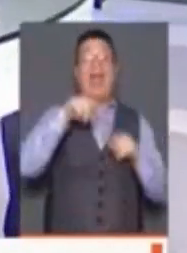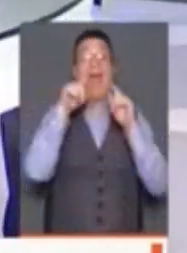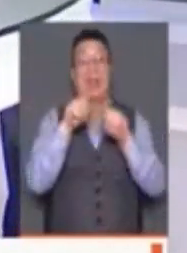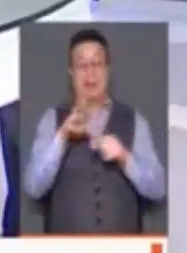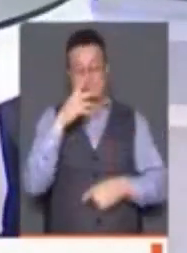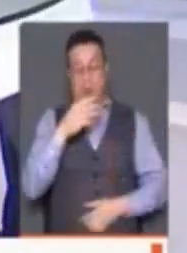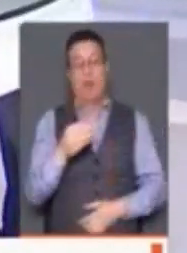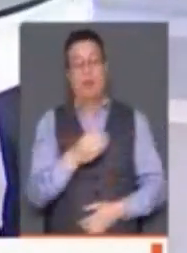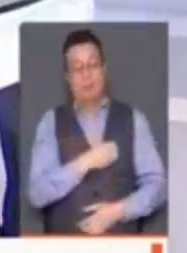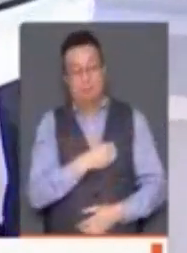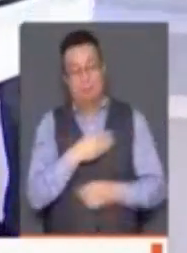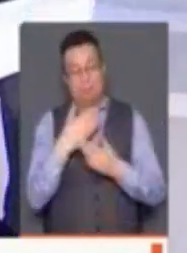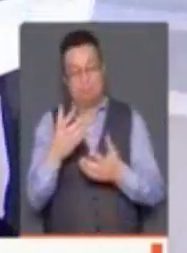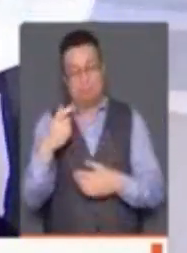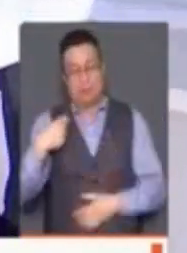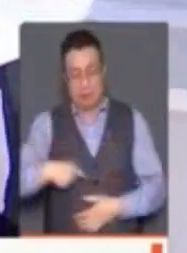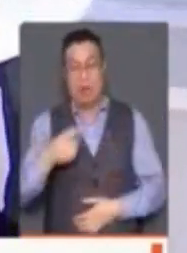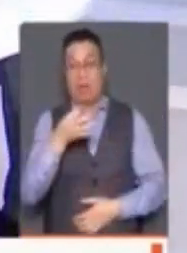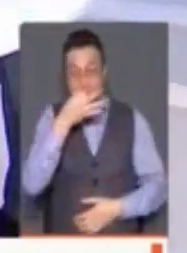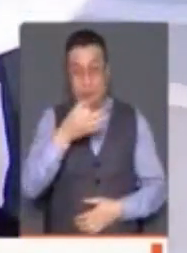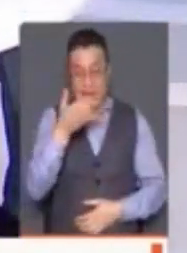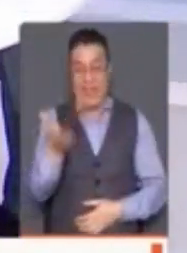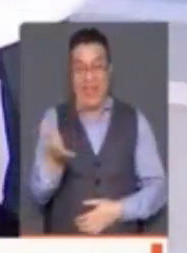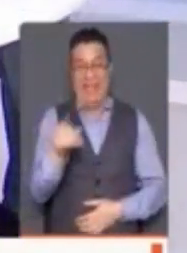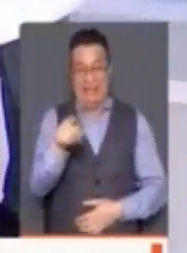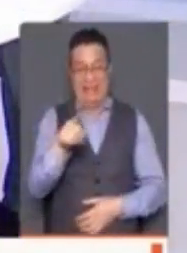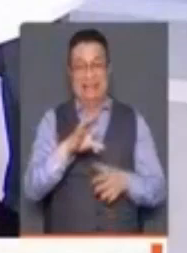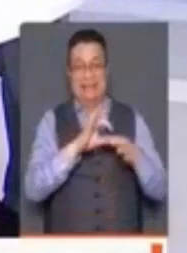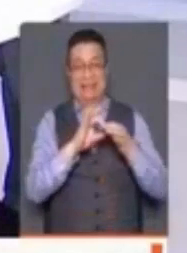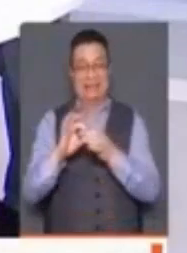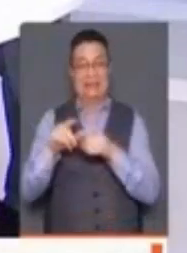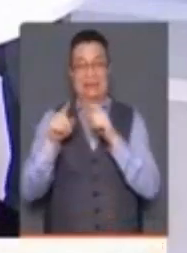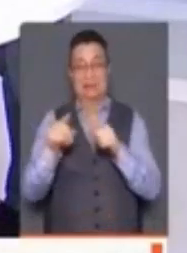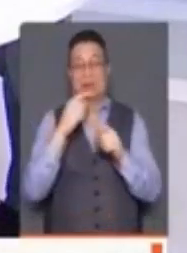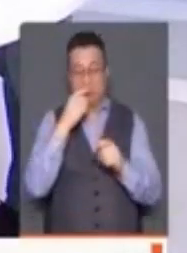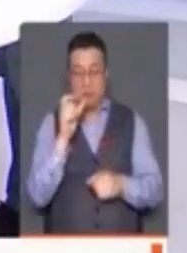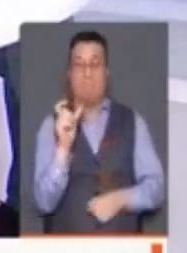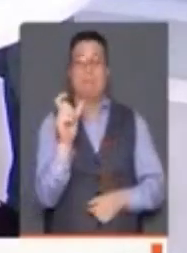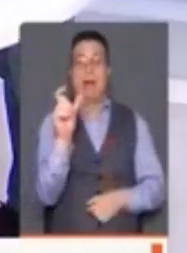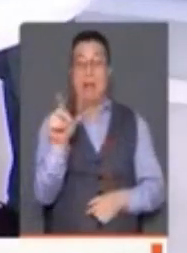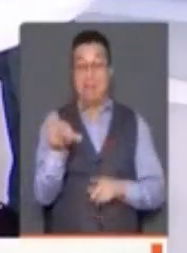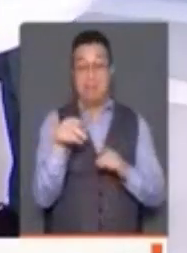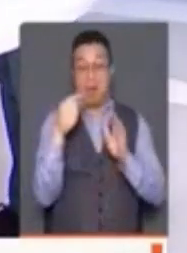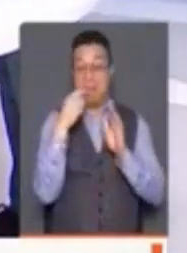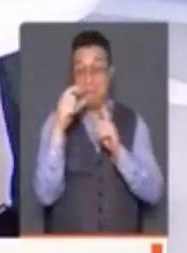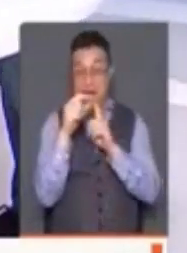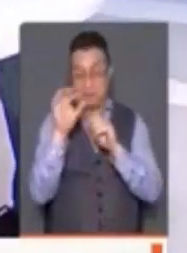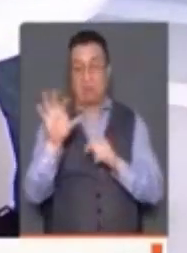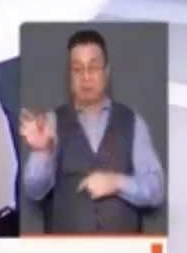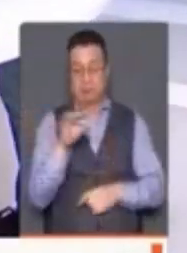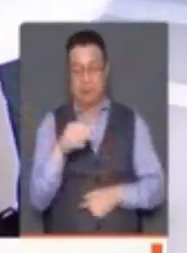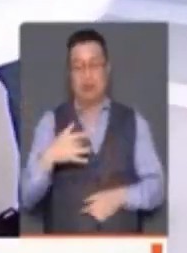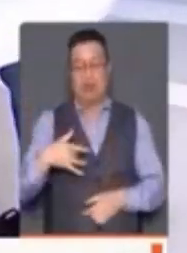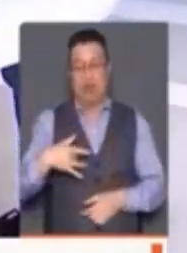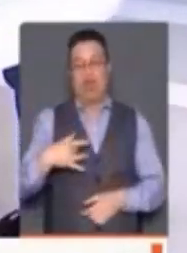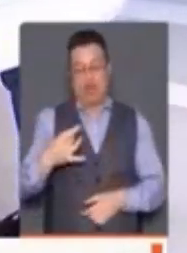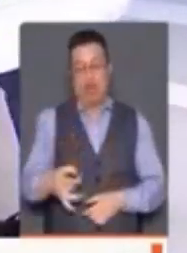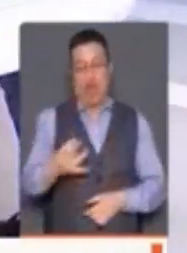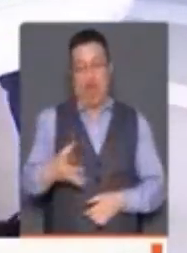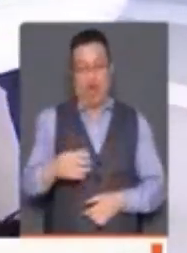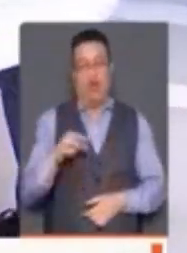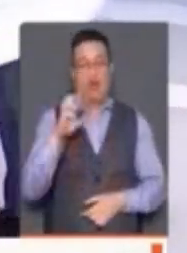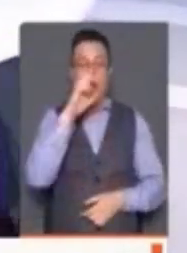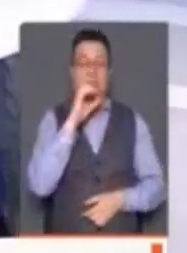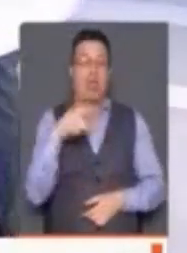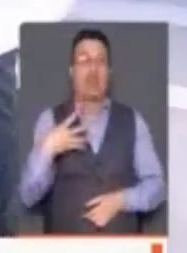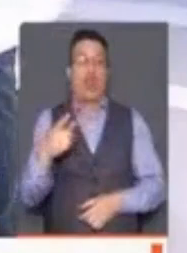pueblo americano, ella lo dice. Y ahora el Daily Telegraph agarra esto y dice, bueno, el dolor, como el dolor del pueblo, ¿no? Sí.